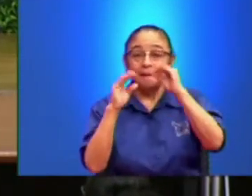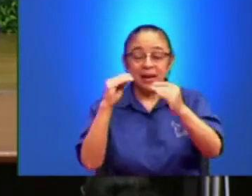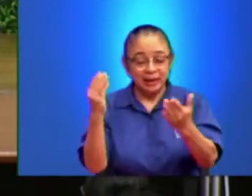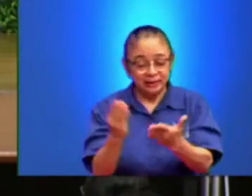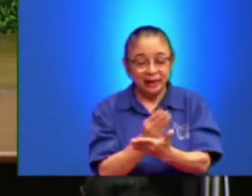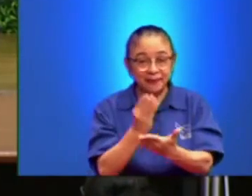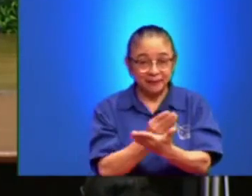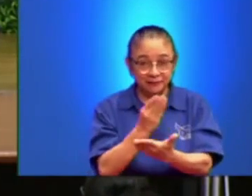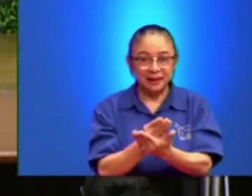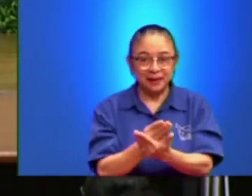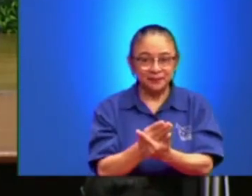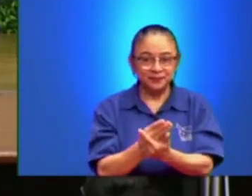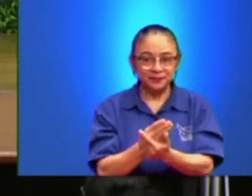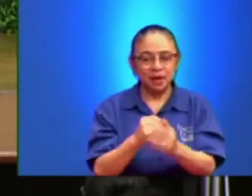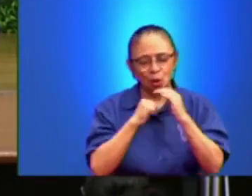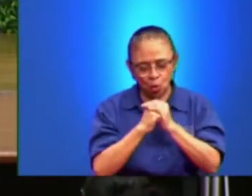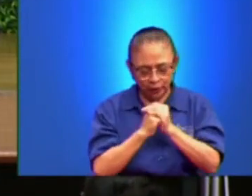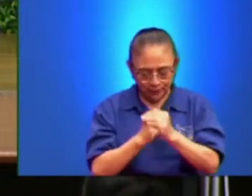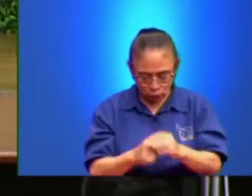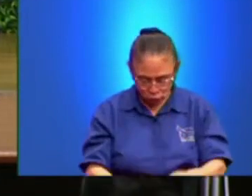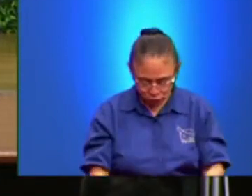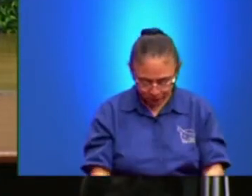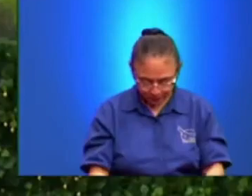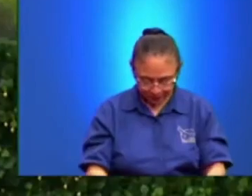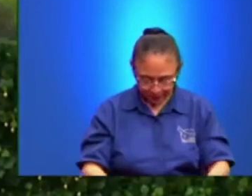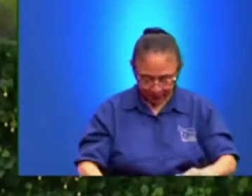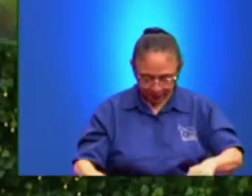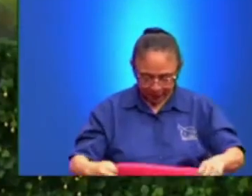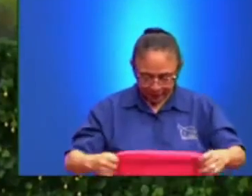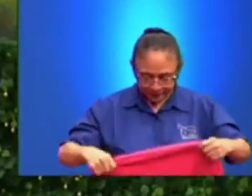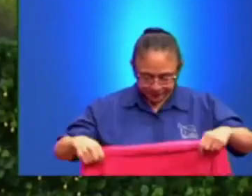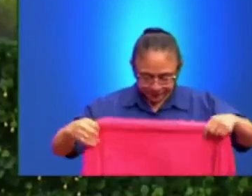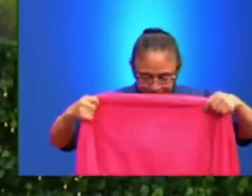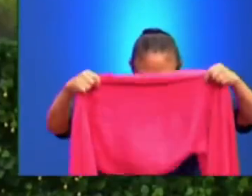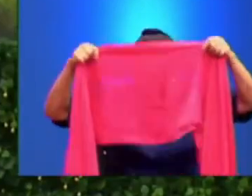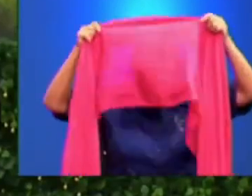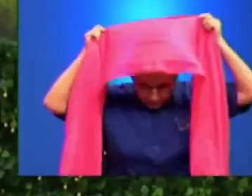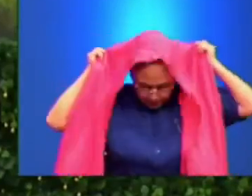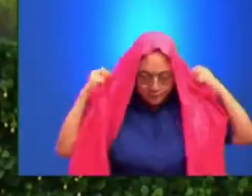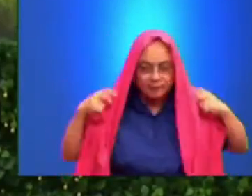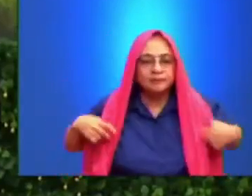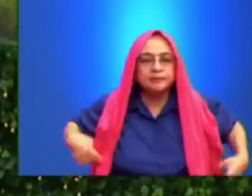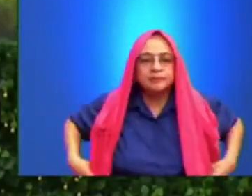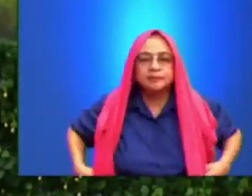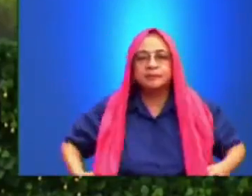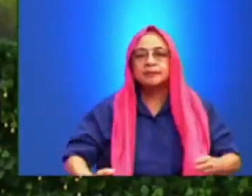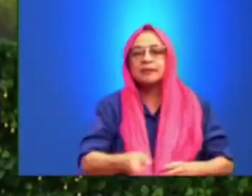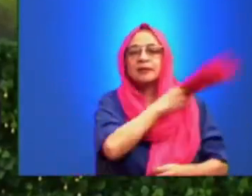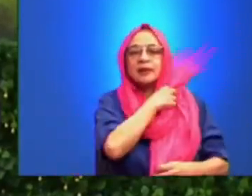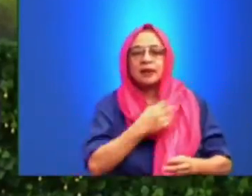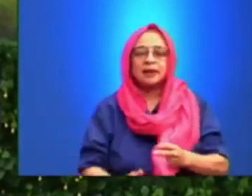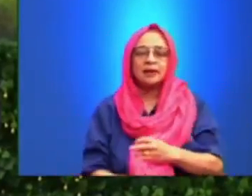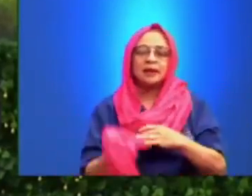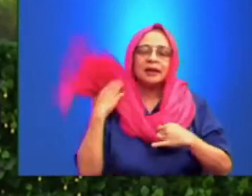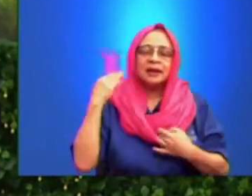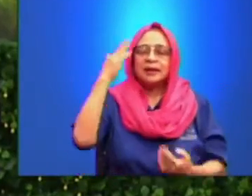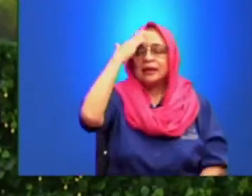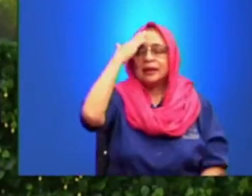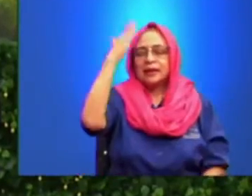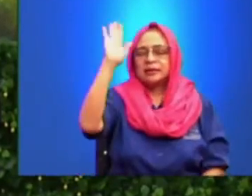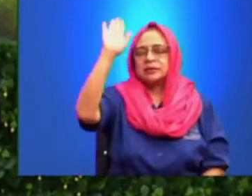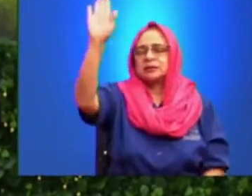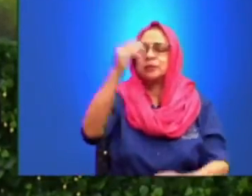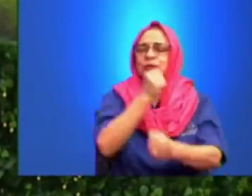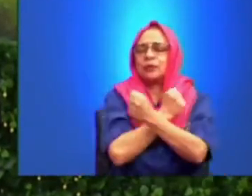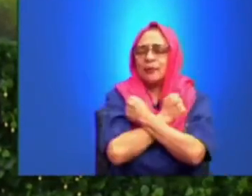respecto de la misma hagamos una oración padre en el nombre jesús te damos gracias por tu amor y tu misericordia se